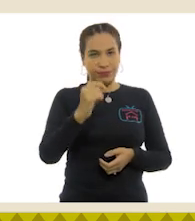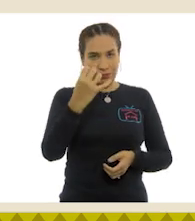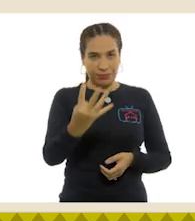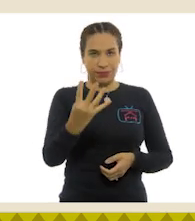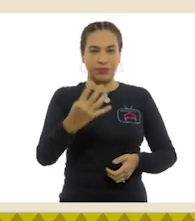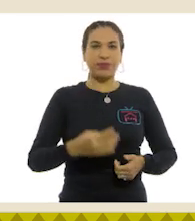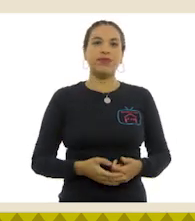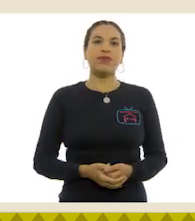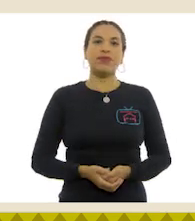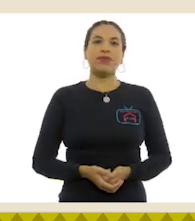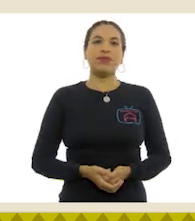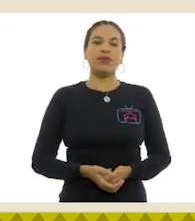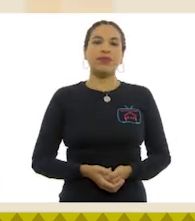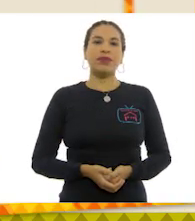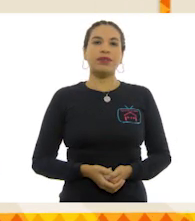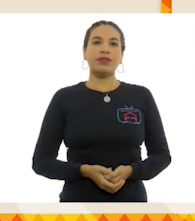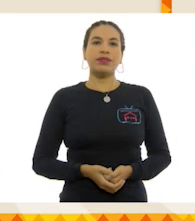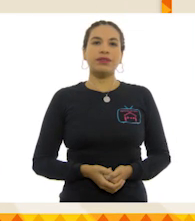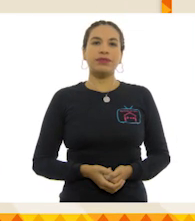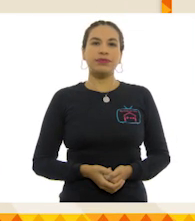1424.